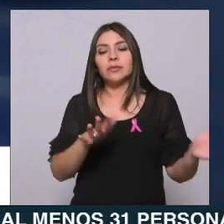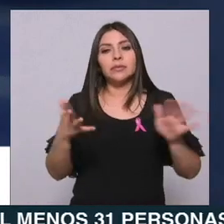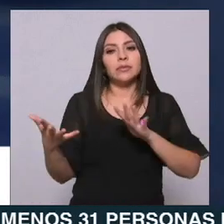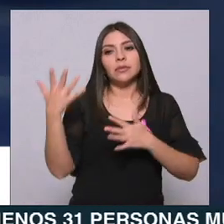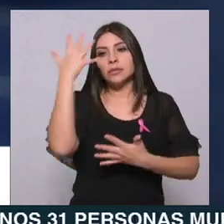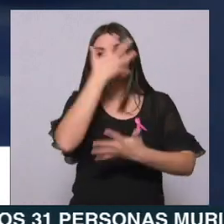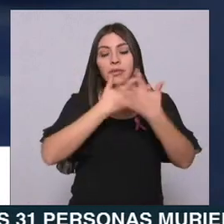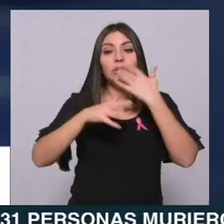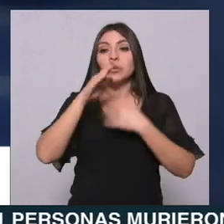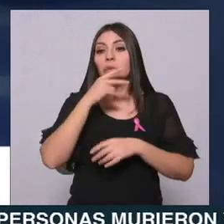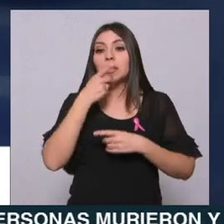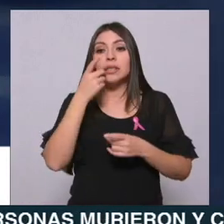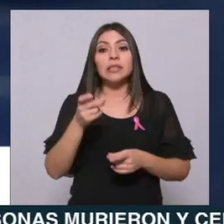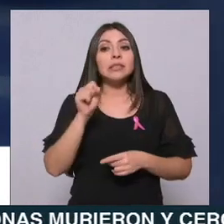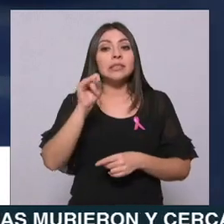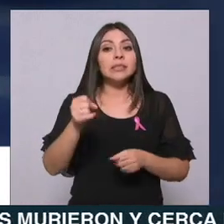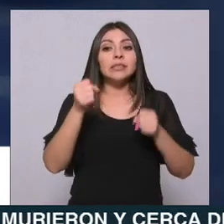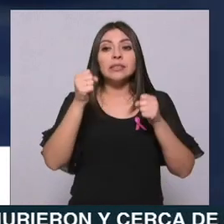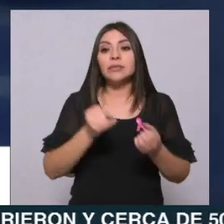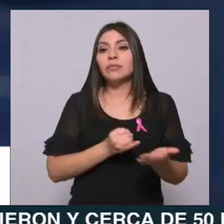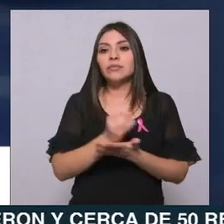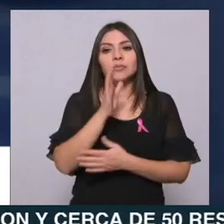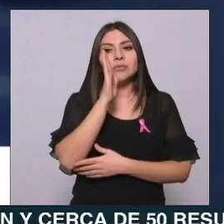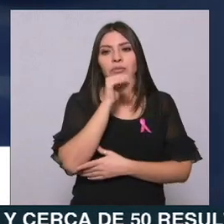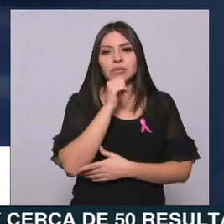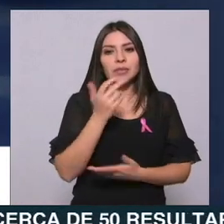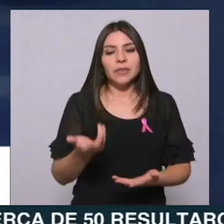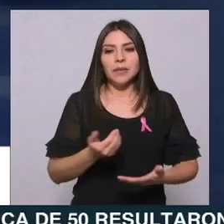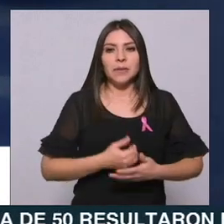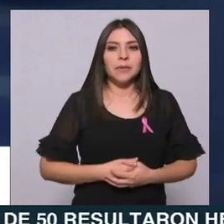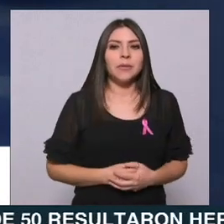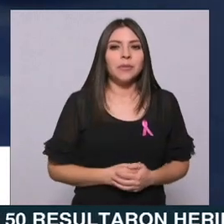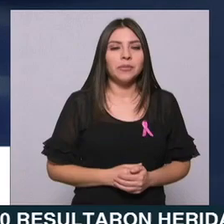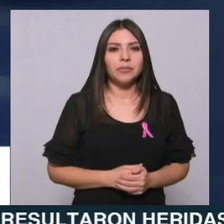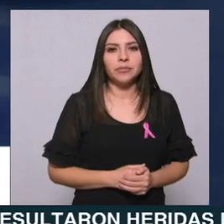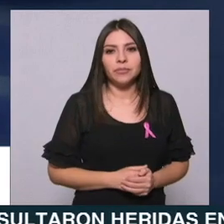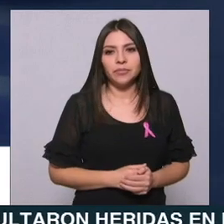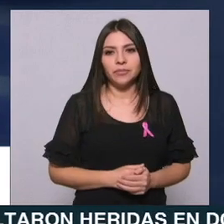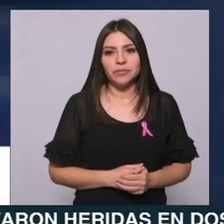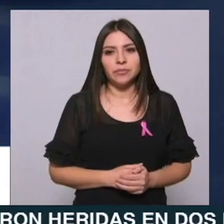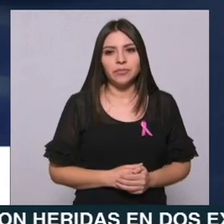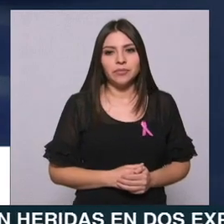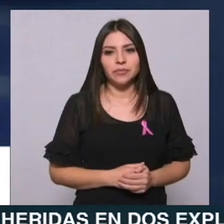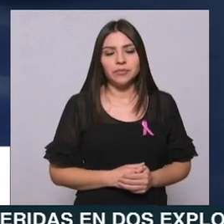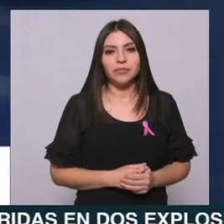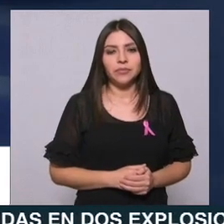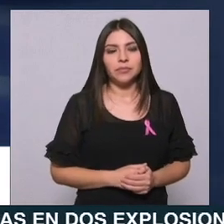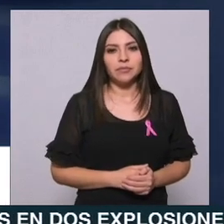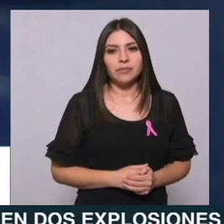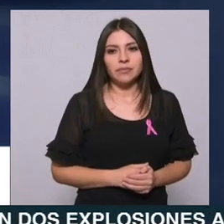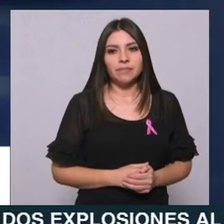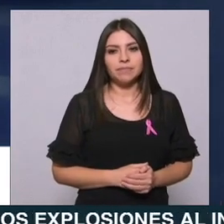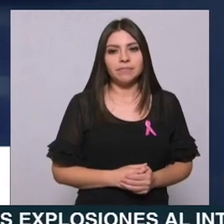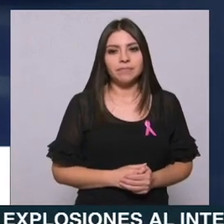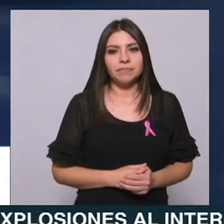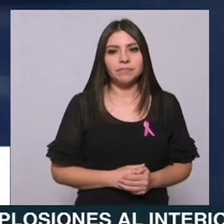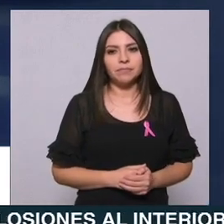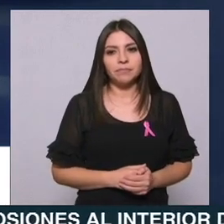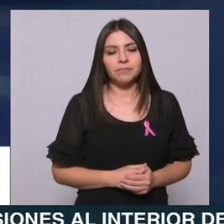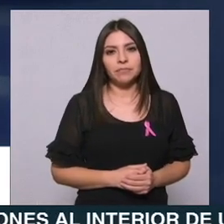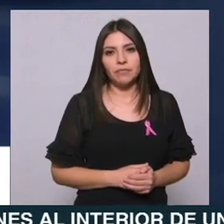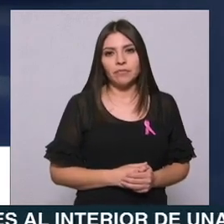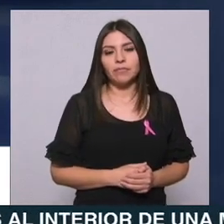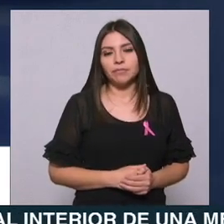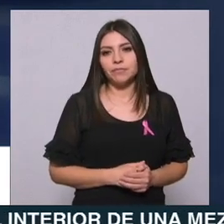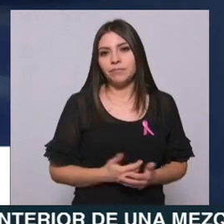¿no? No se puede decir, es tal cual, no habría una certeza de decirlo. Es que en realidad es un calificativo. Sí.